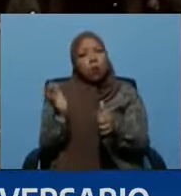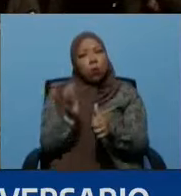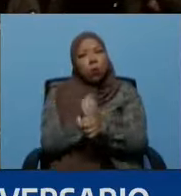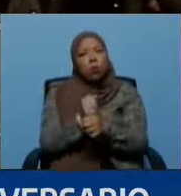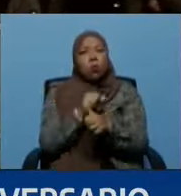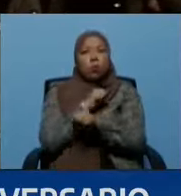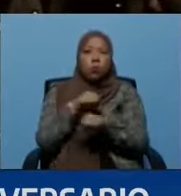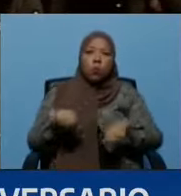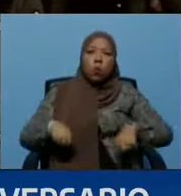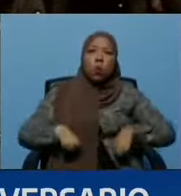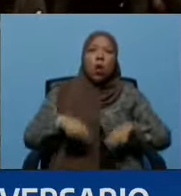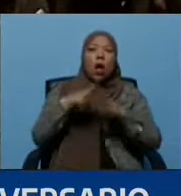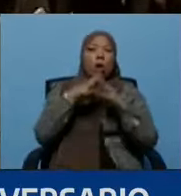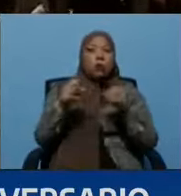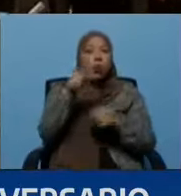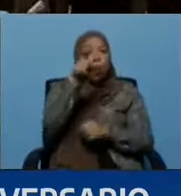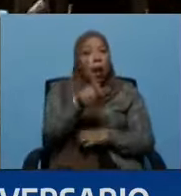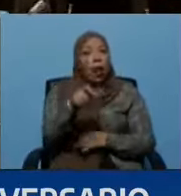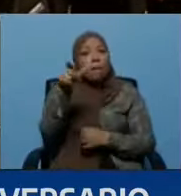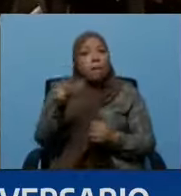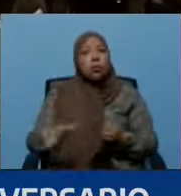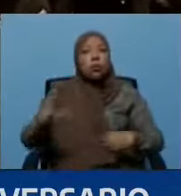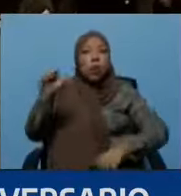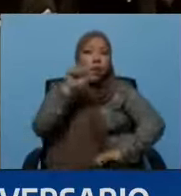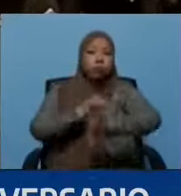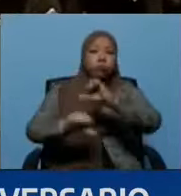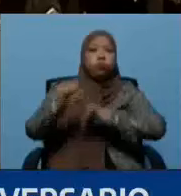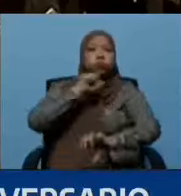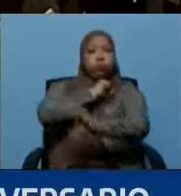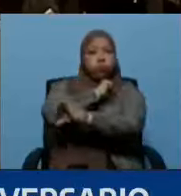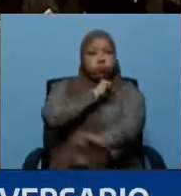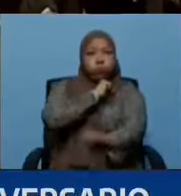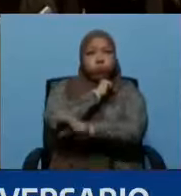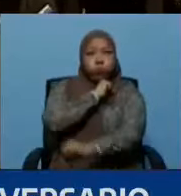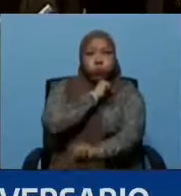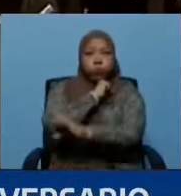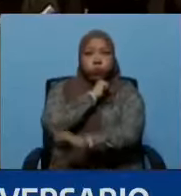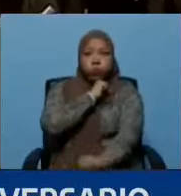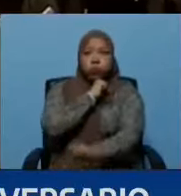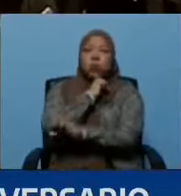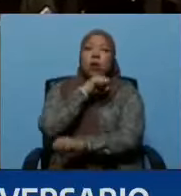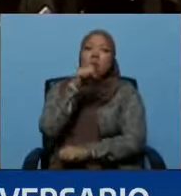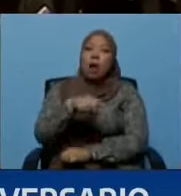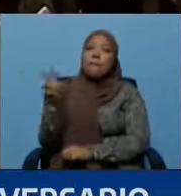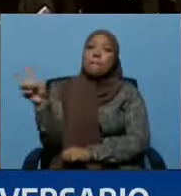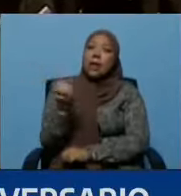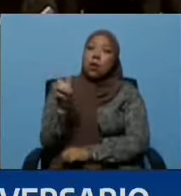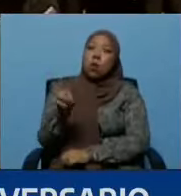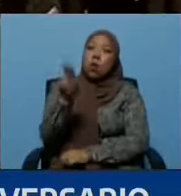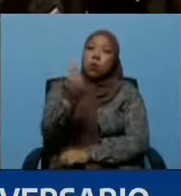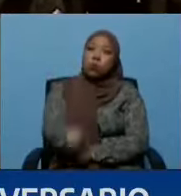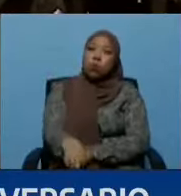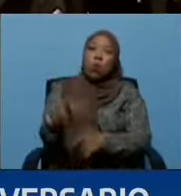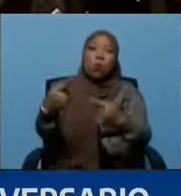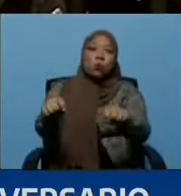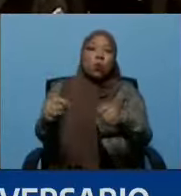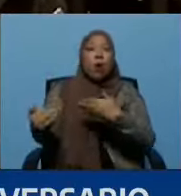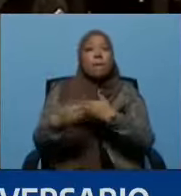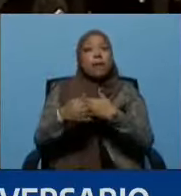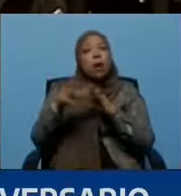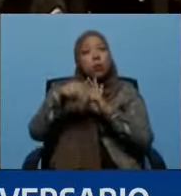iremos por todos los criminales, por todos los fascistas, porque el fascismo en Venezuela no asaltará el